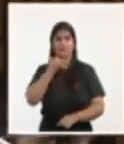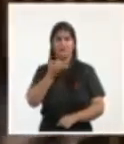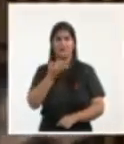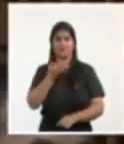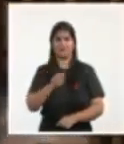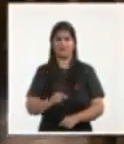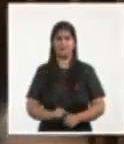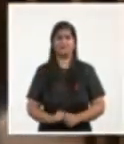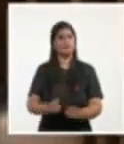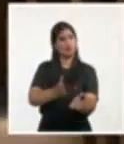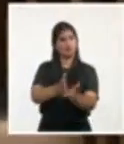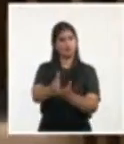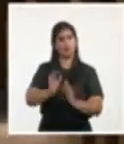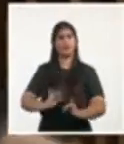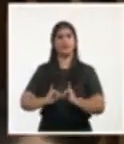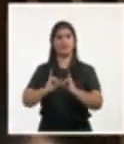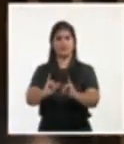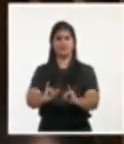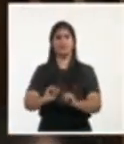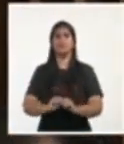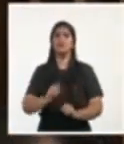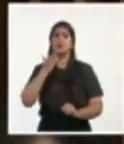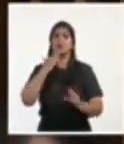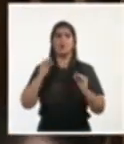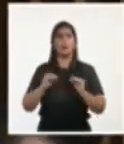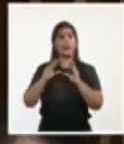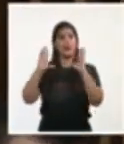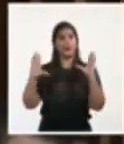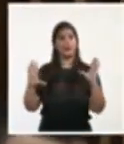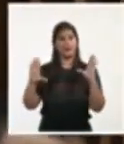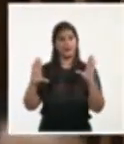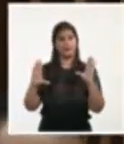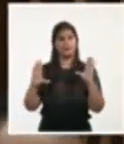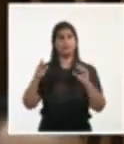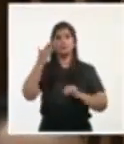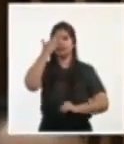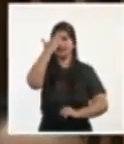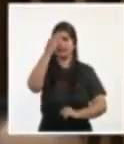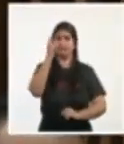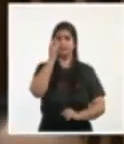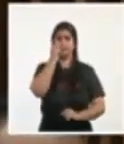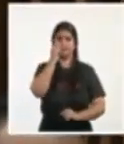Buenos días, gracias compañero primer secretario. Un saludo